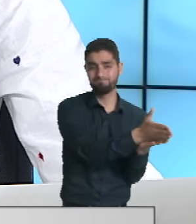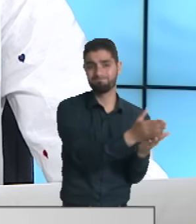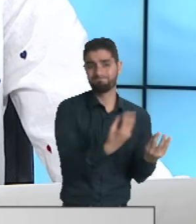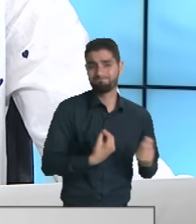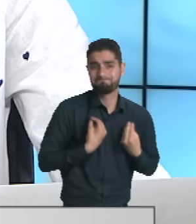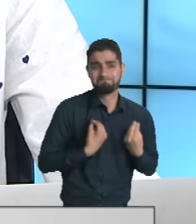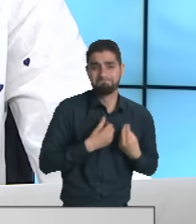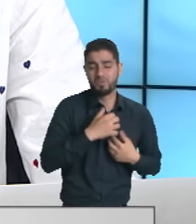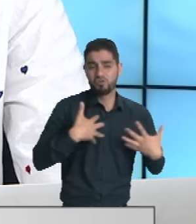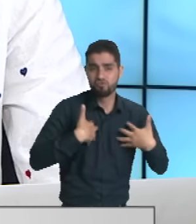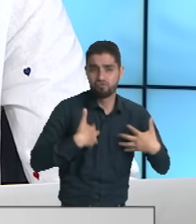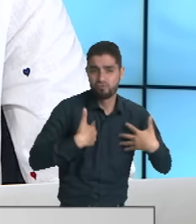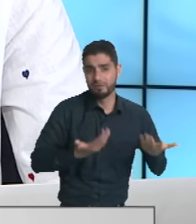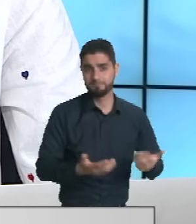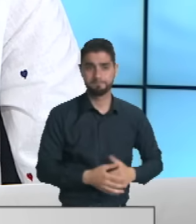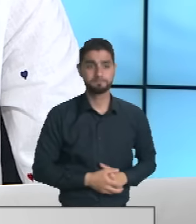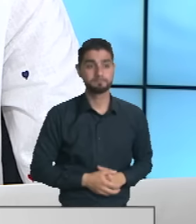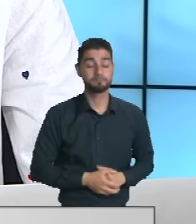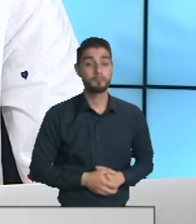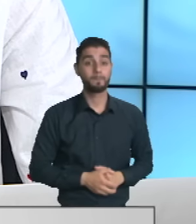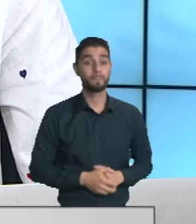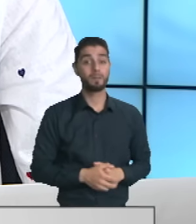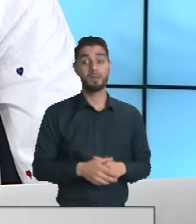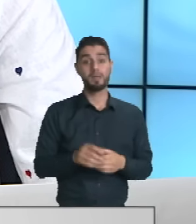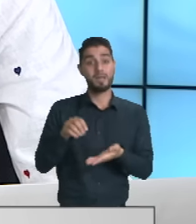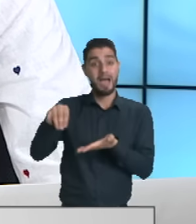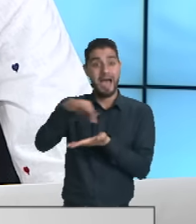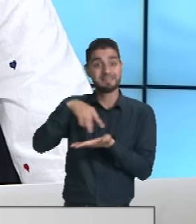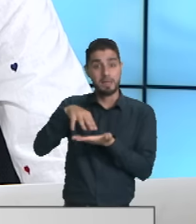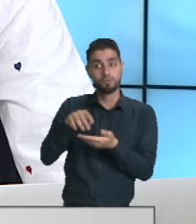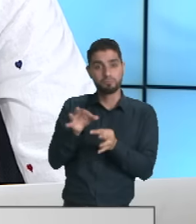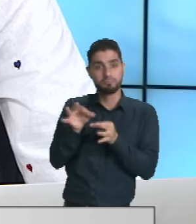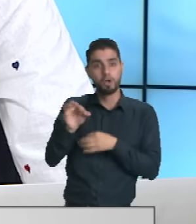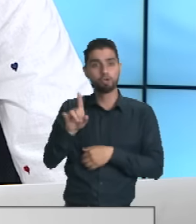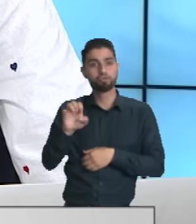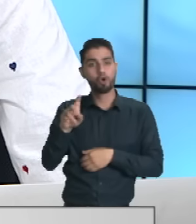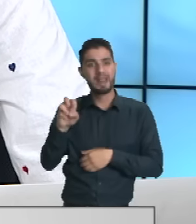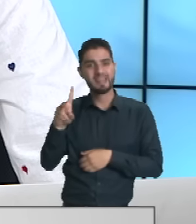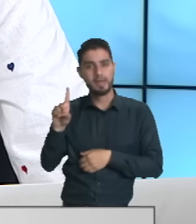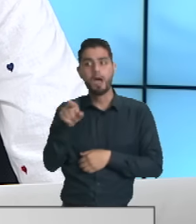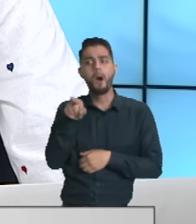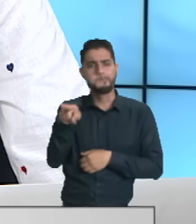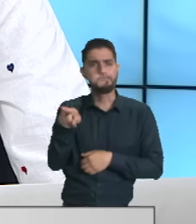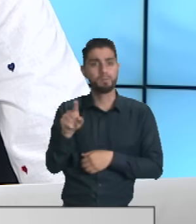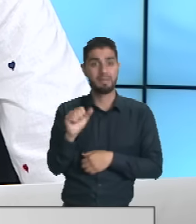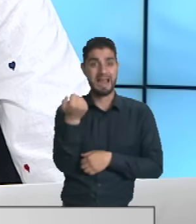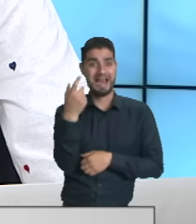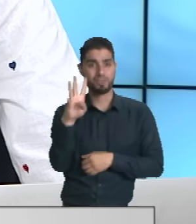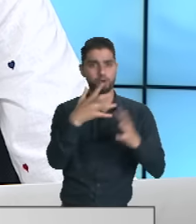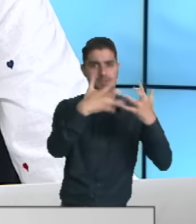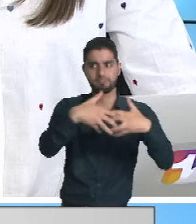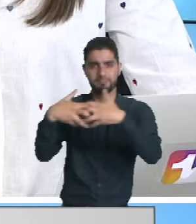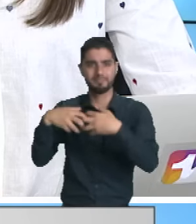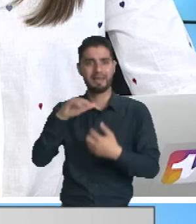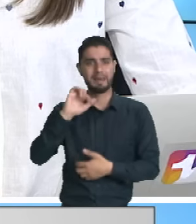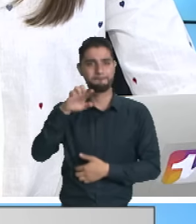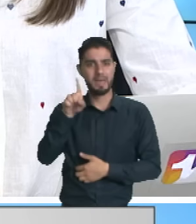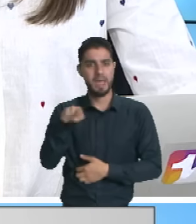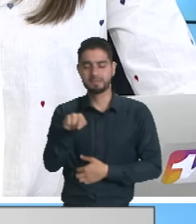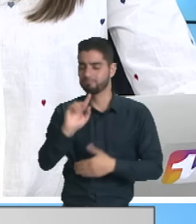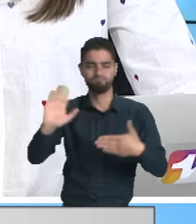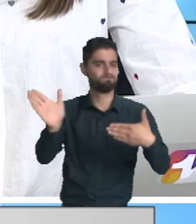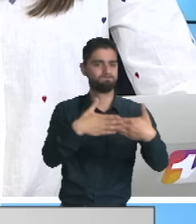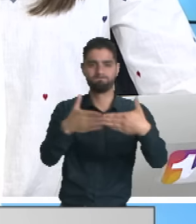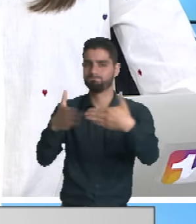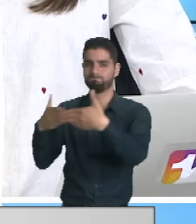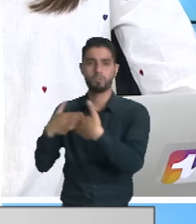14 IPS fueron cerradas en Soledad por funcionar ilegalmente. Las autoridades sellaron estos establecimientos que operaban